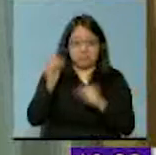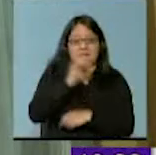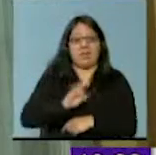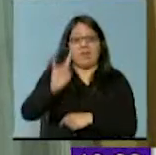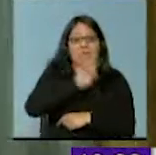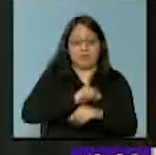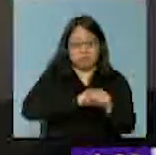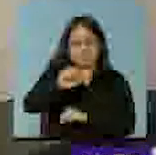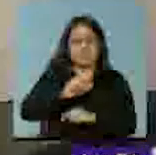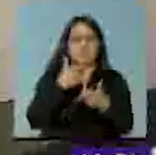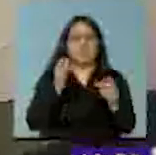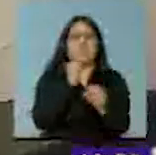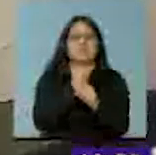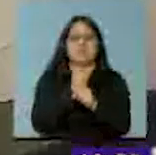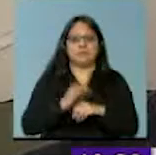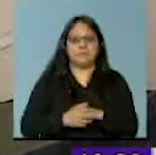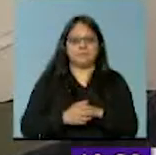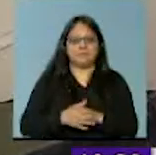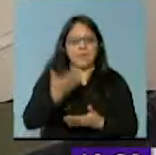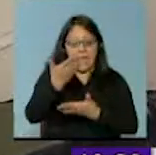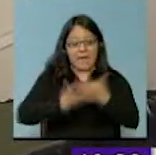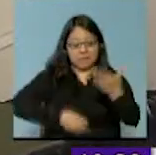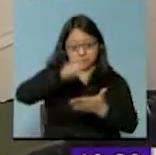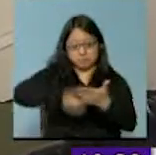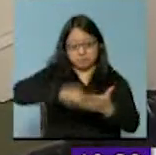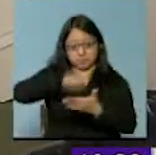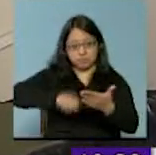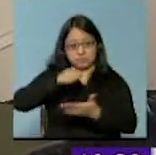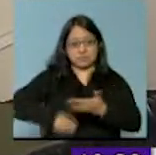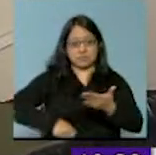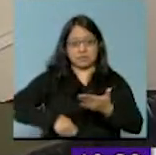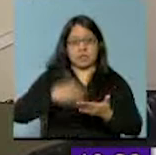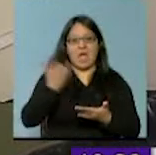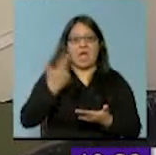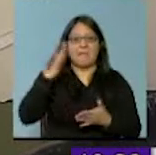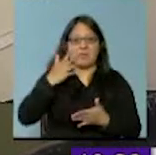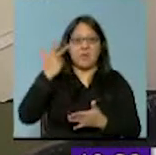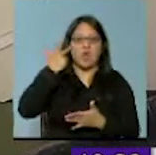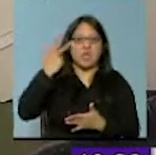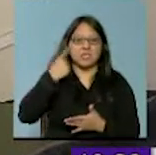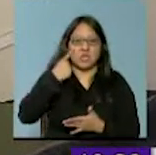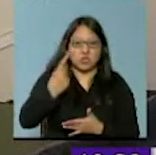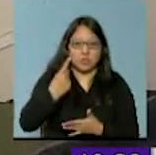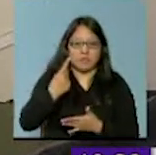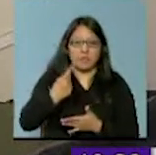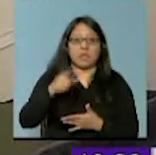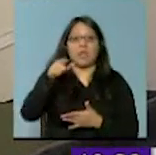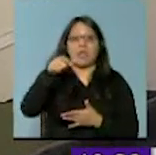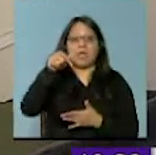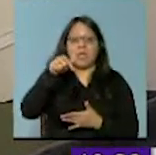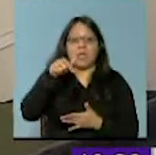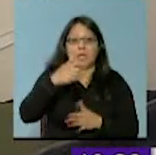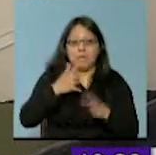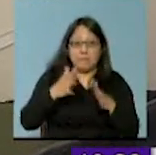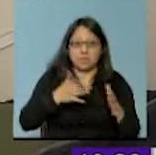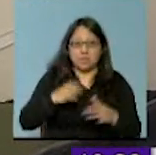poder conseguir trabajo. Inscripto hay prácticamente como 18.000 y lo que más resalta son, hay más o